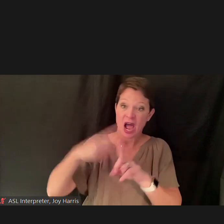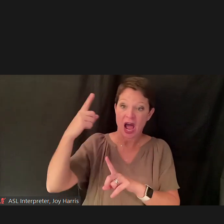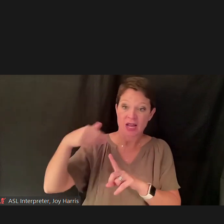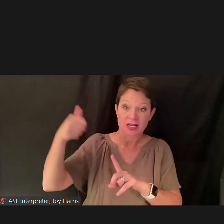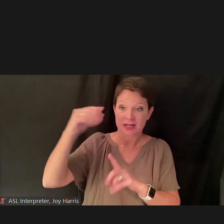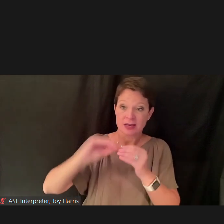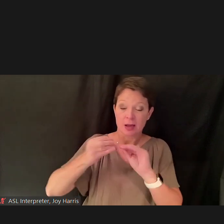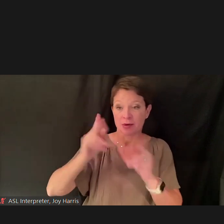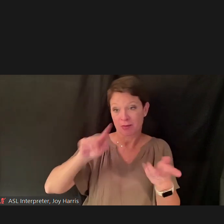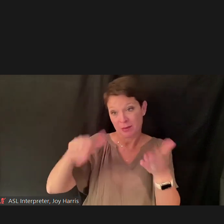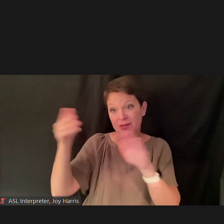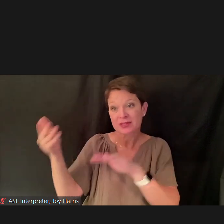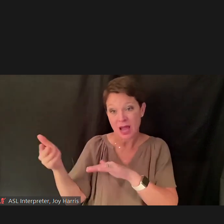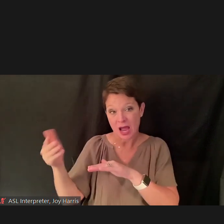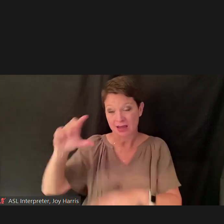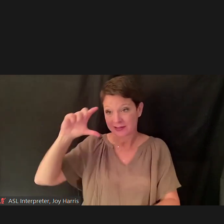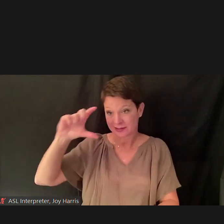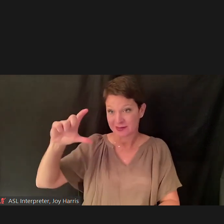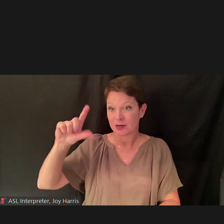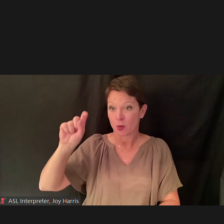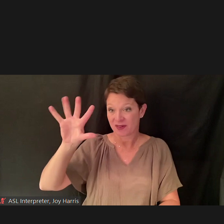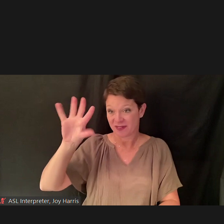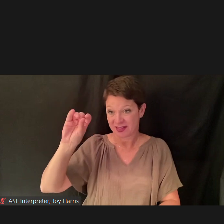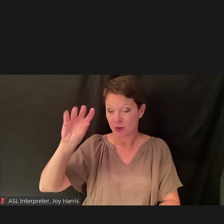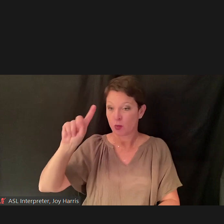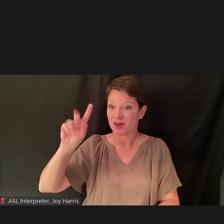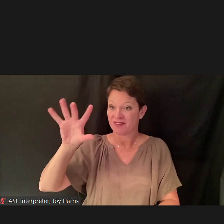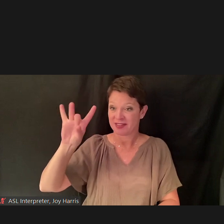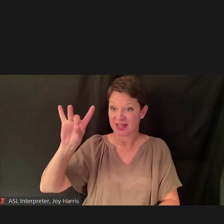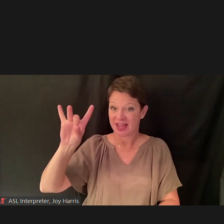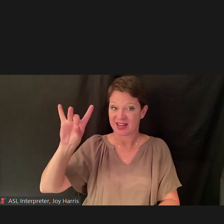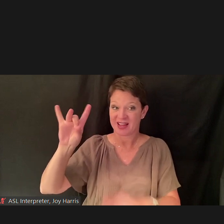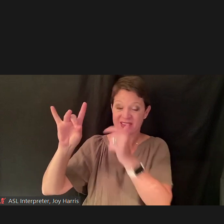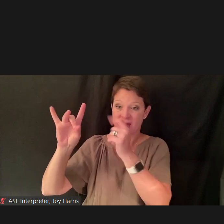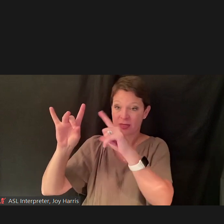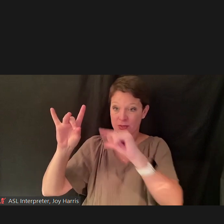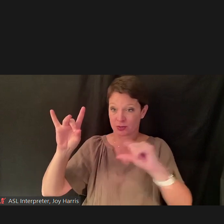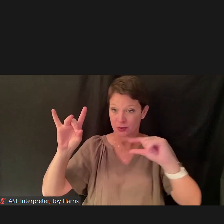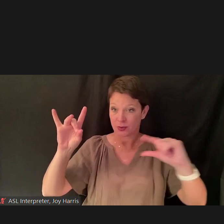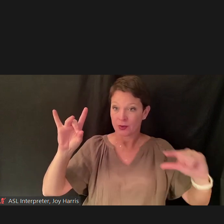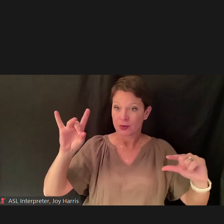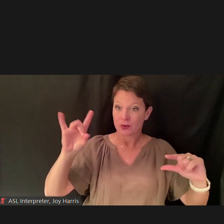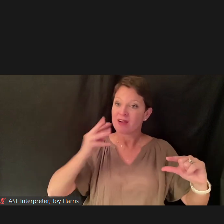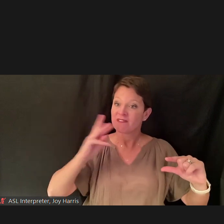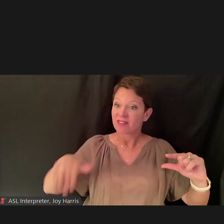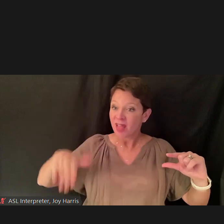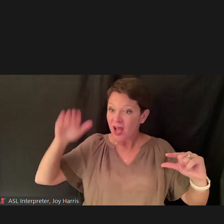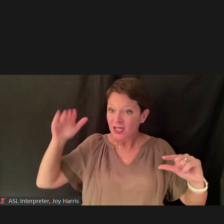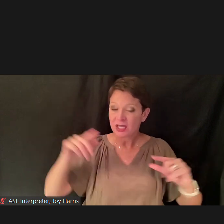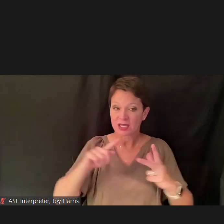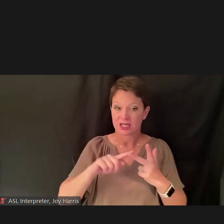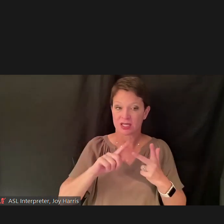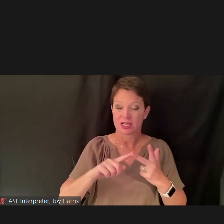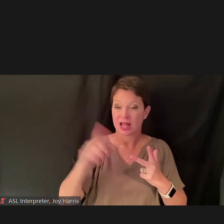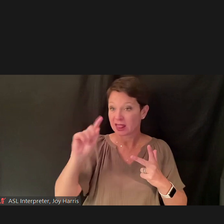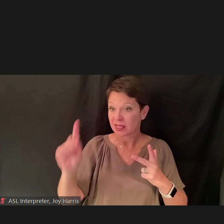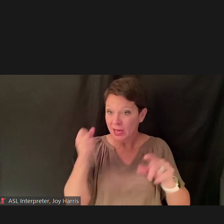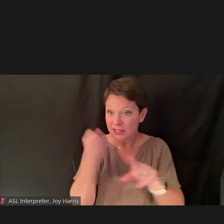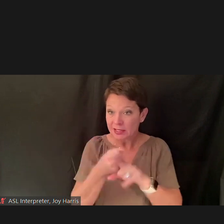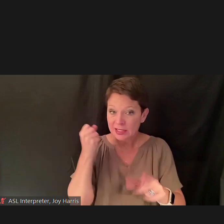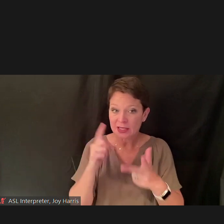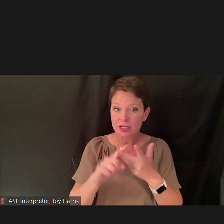En esta gráfica, el número mayor de fatalidad lo causa el calor. Otros